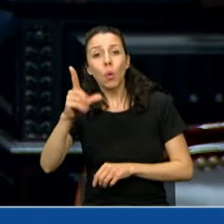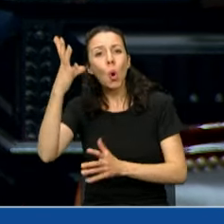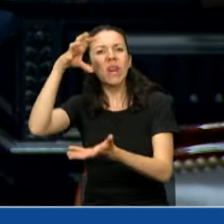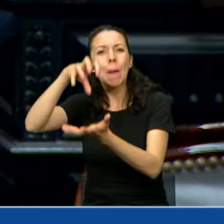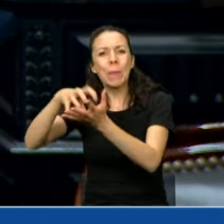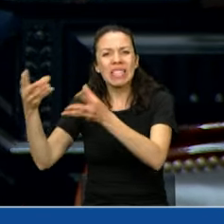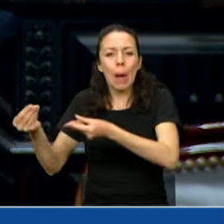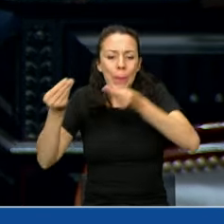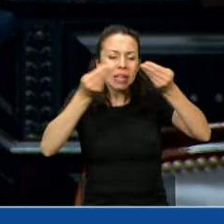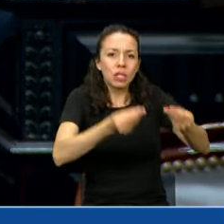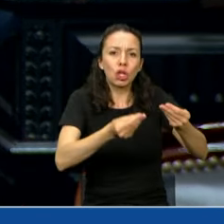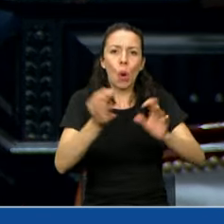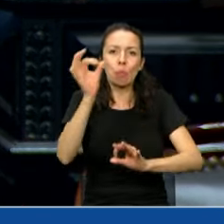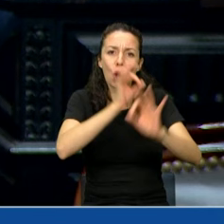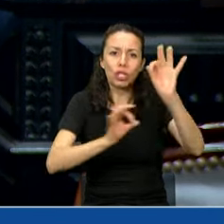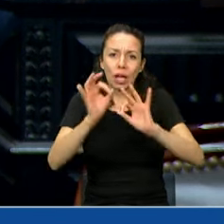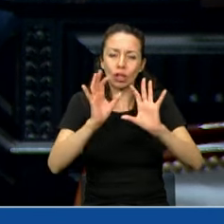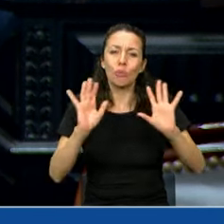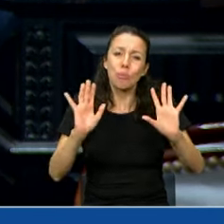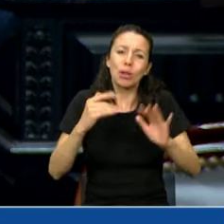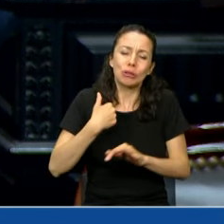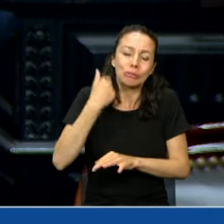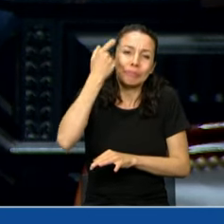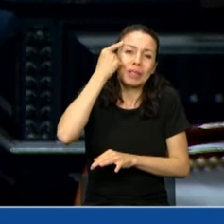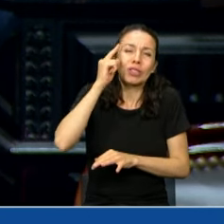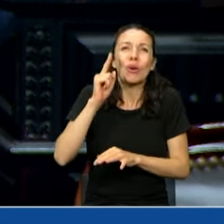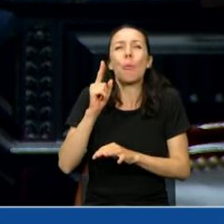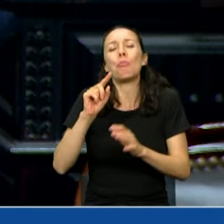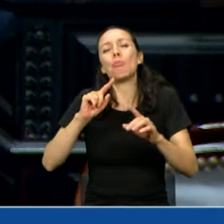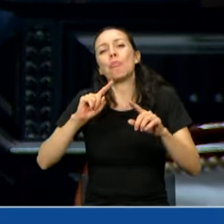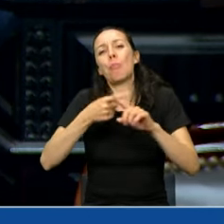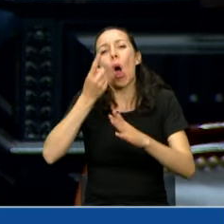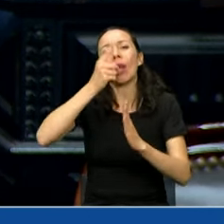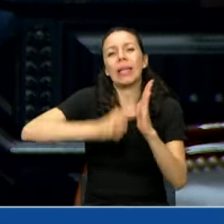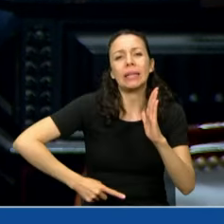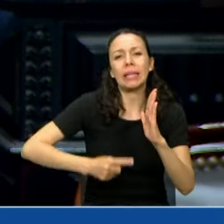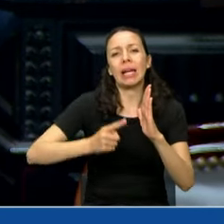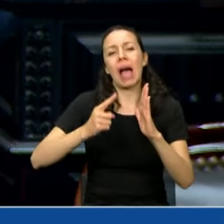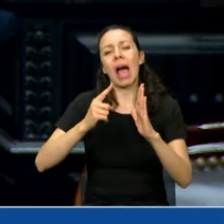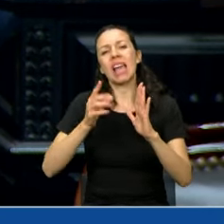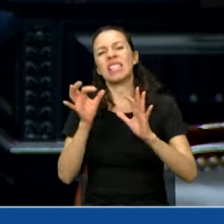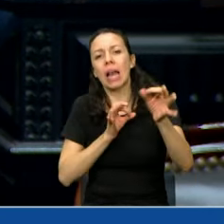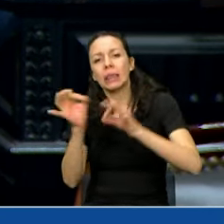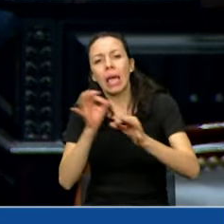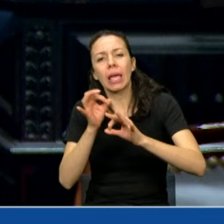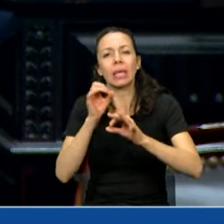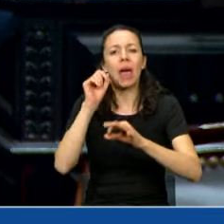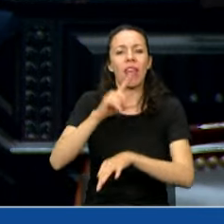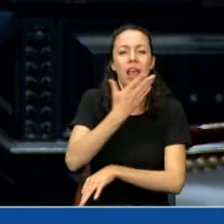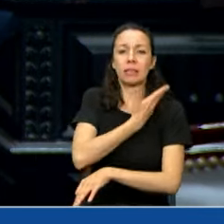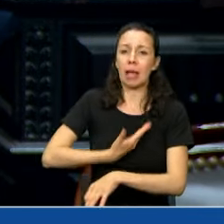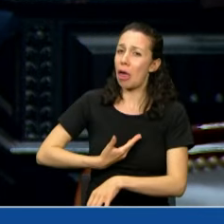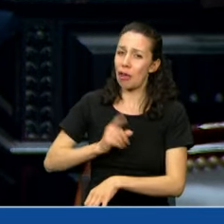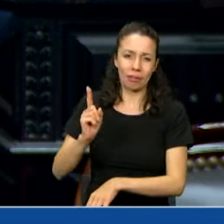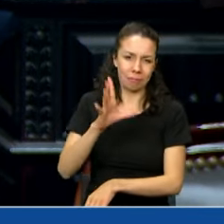por eso no puedo hablar de política estratégica en materia de energía esto es un negocio vino una empresa a hacer